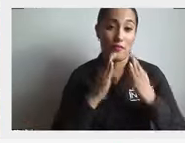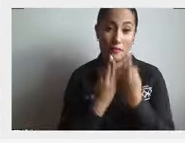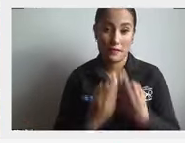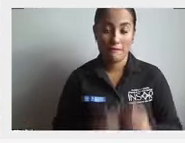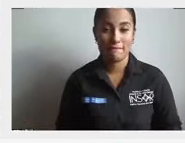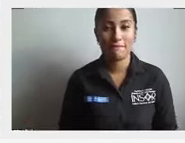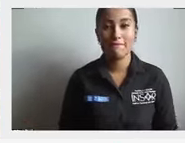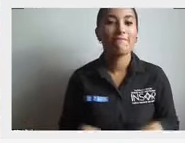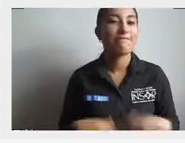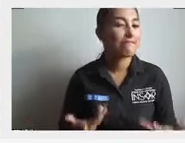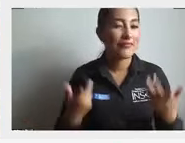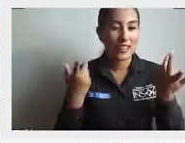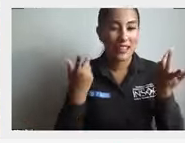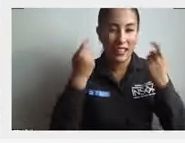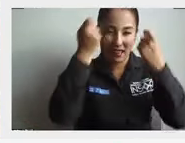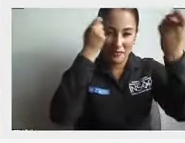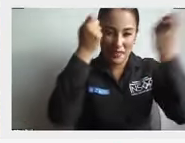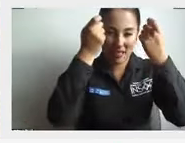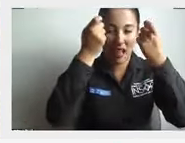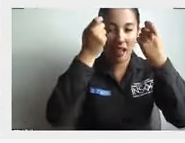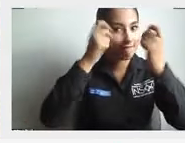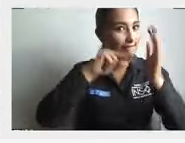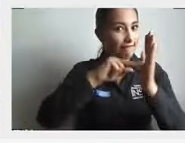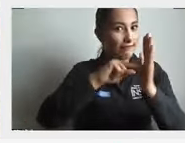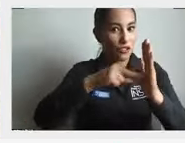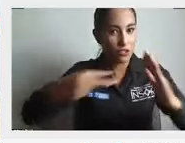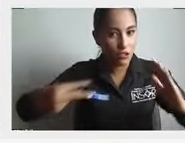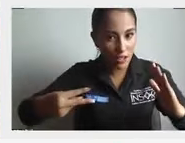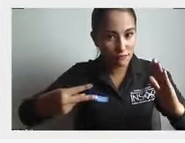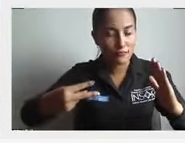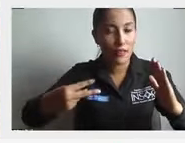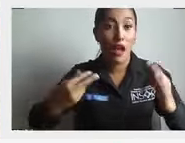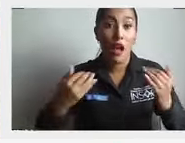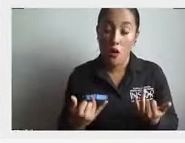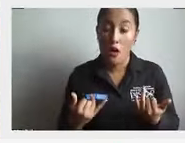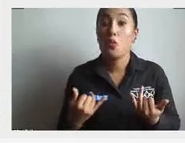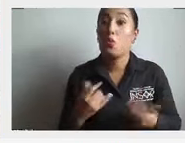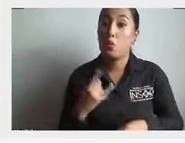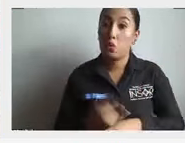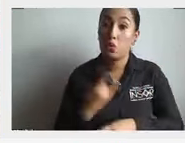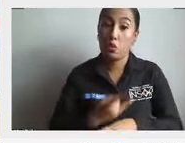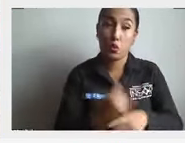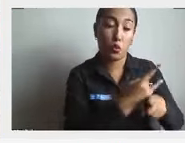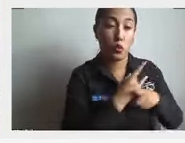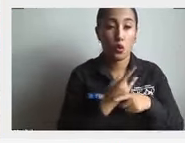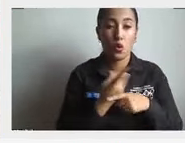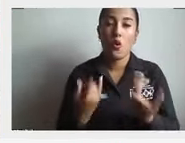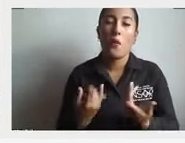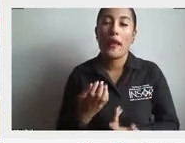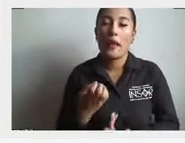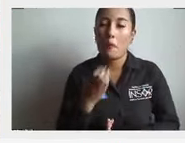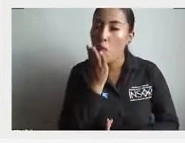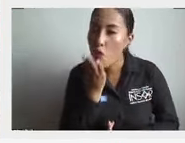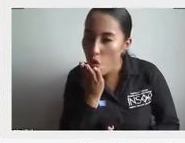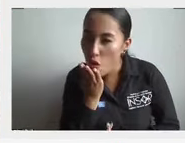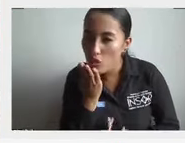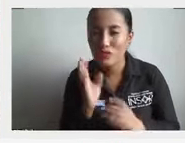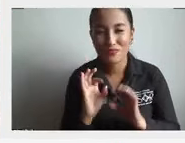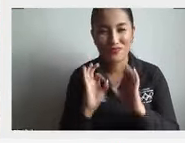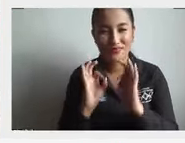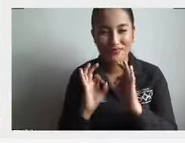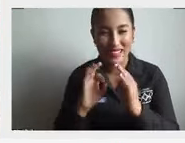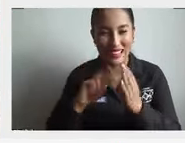Valernos de la herramienta tecnológica, pues en este momento ya lo estamos haciendo, pero los sintetizadores de voz, todo lo que tenga que